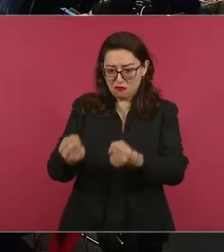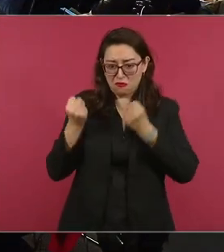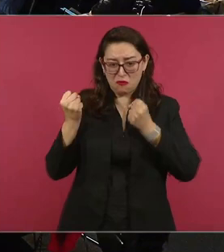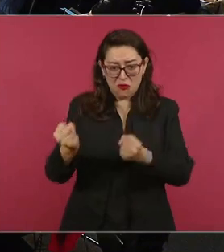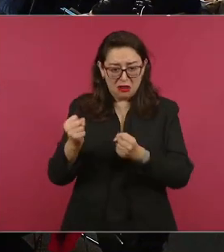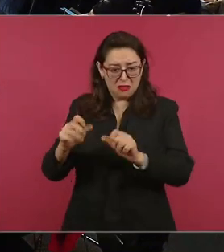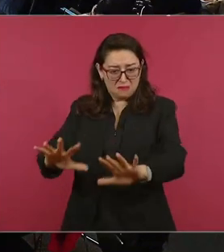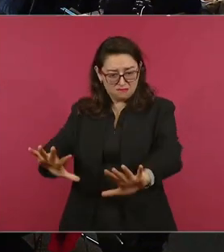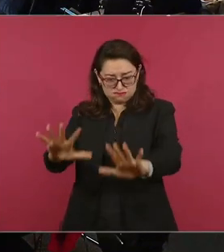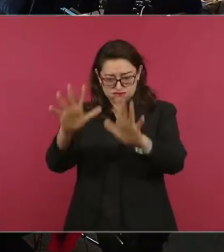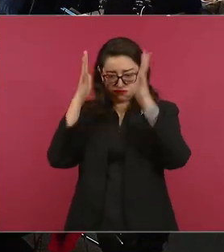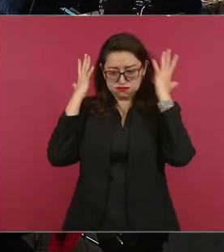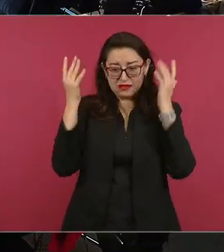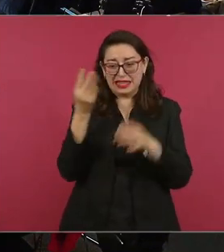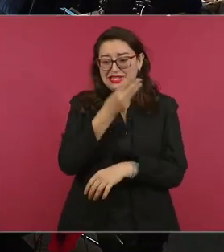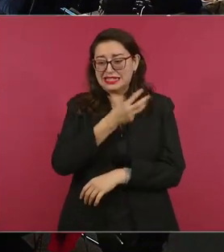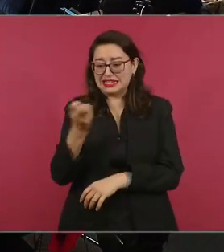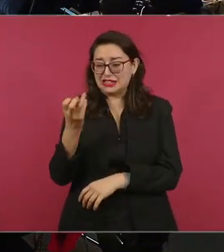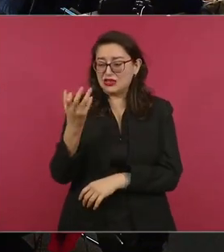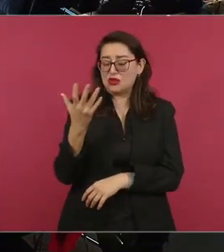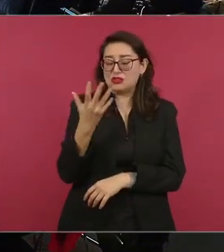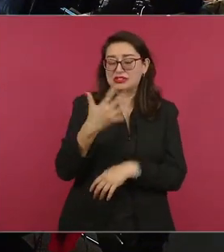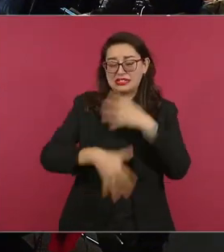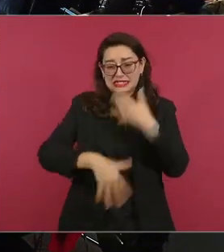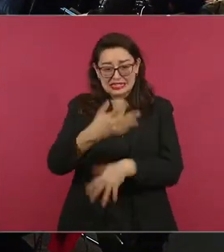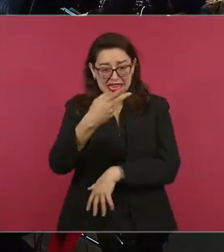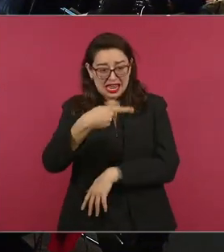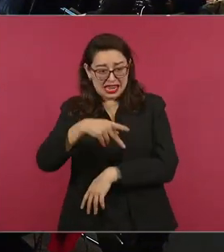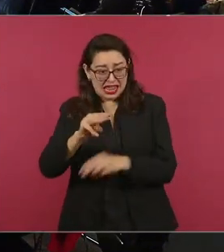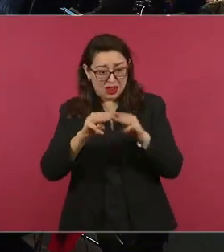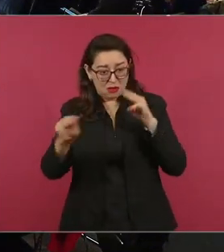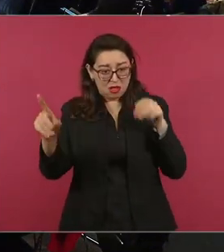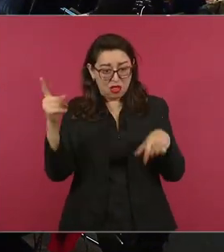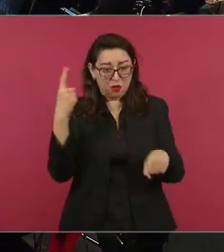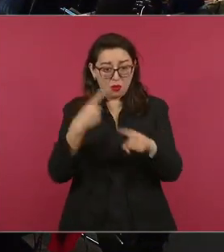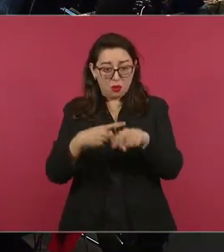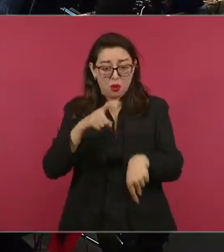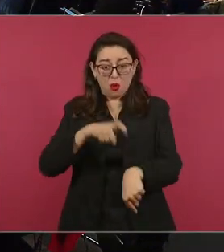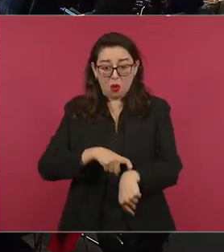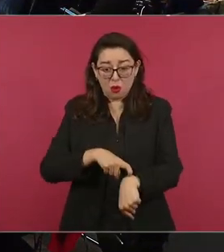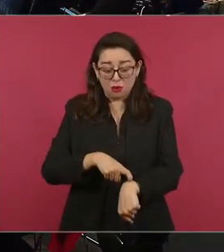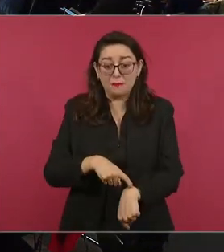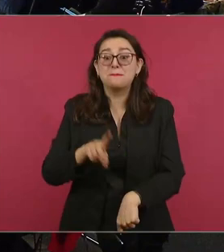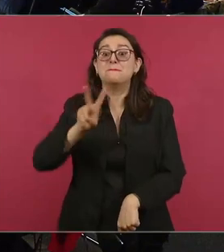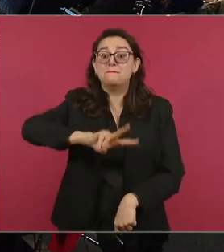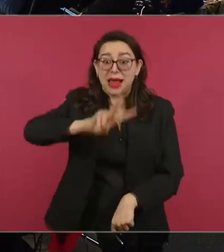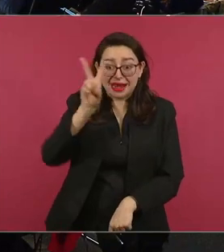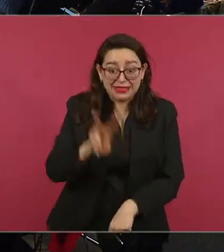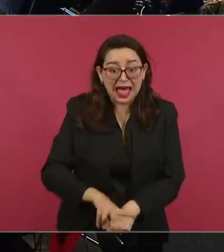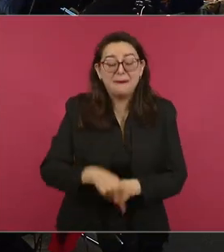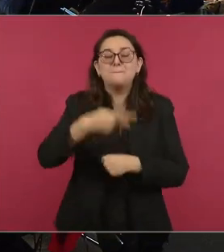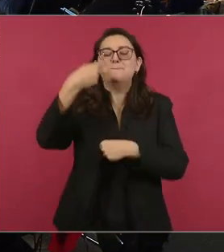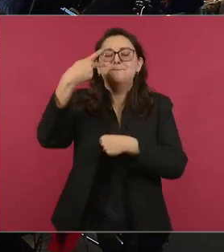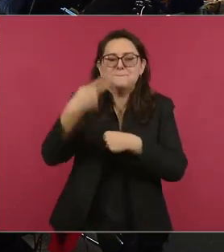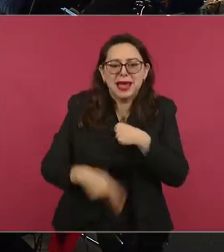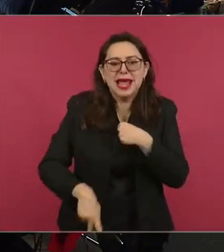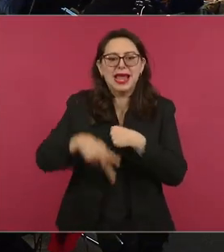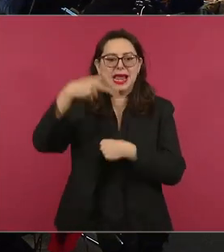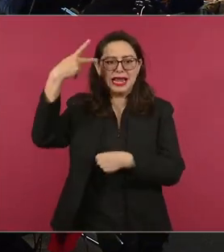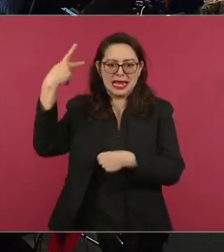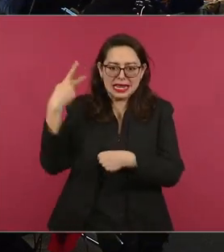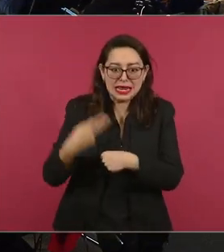hasta 315 kilómetros por hora. Estamos, no lo dude, frente a un fenómeno extremadamente